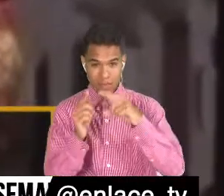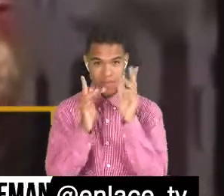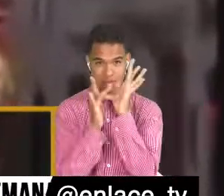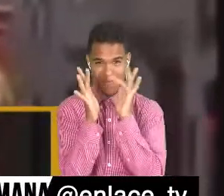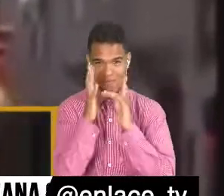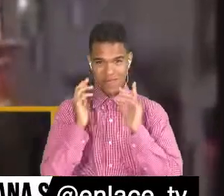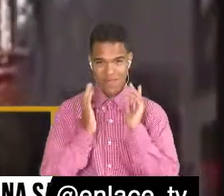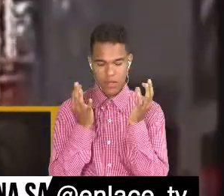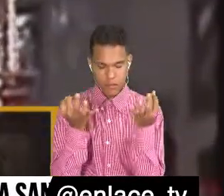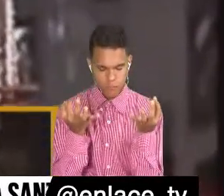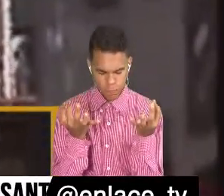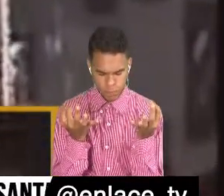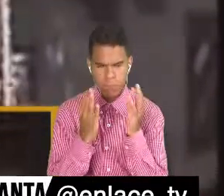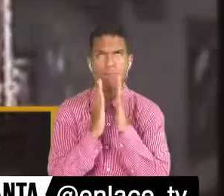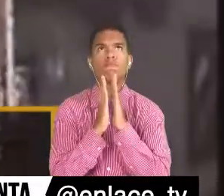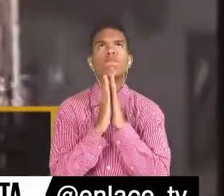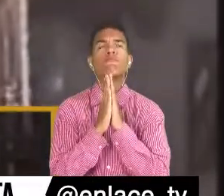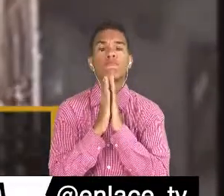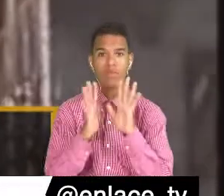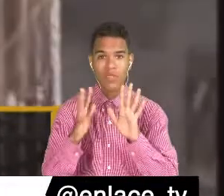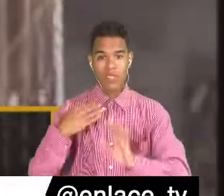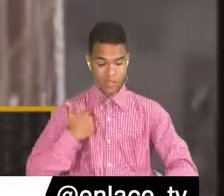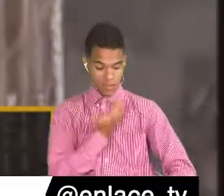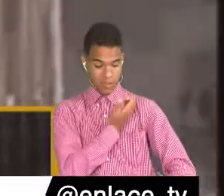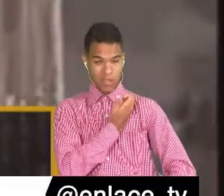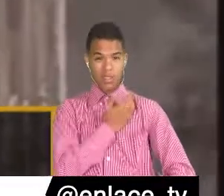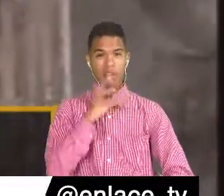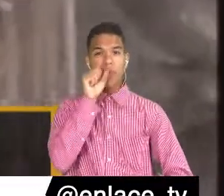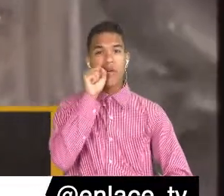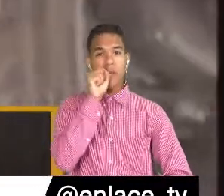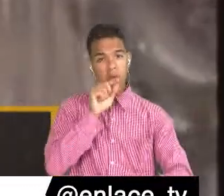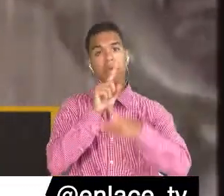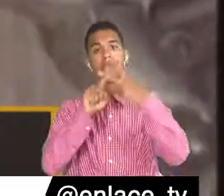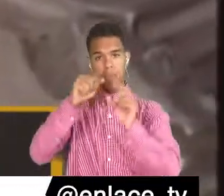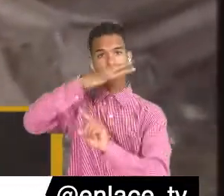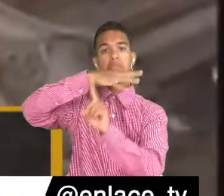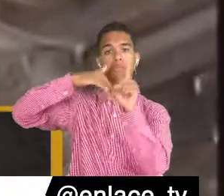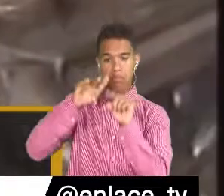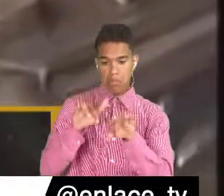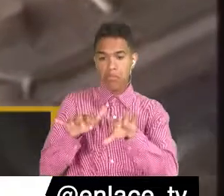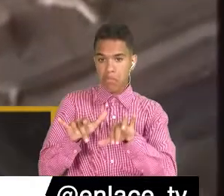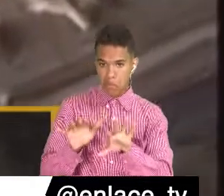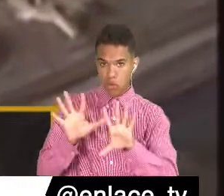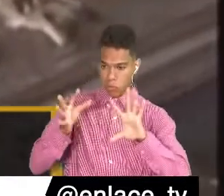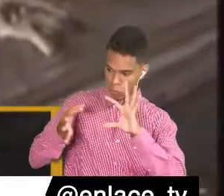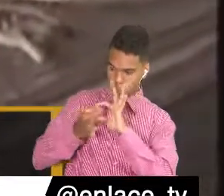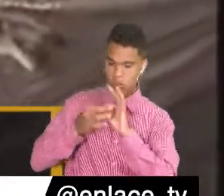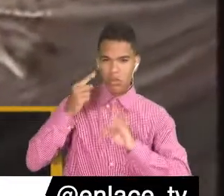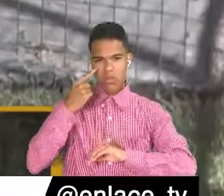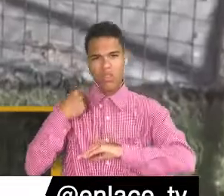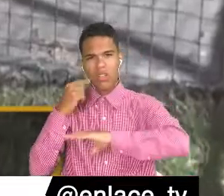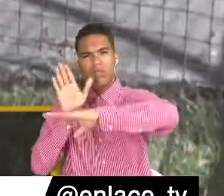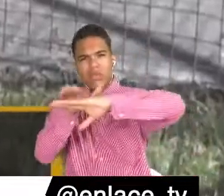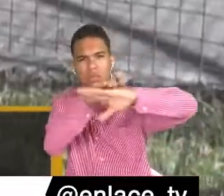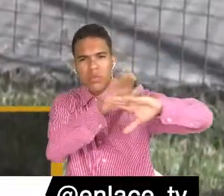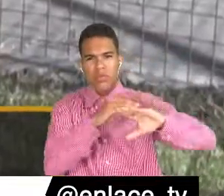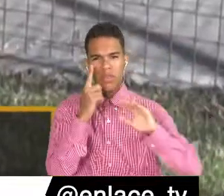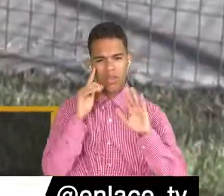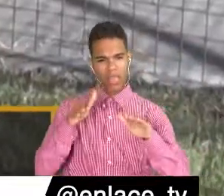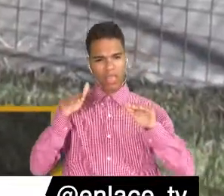reflexión, la Alcaldía de Barranca Bermeja, a través de la Secretaría del Medio Ambiente, hace un llamado a la comunidad para que se abstenga